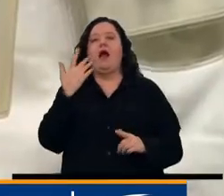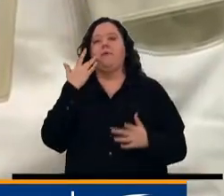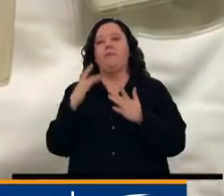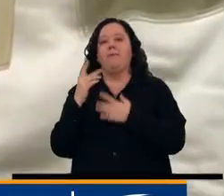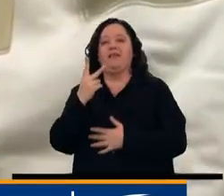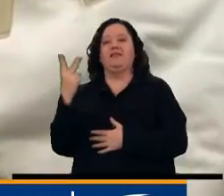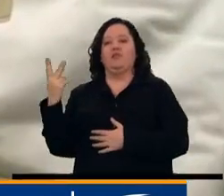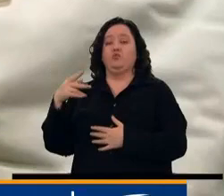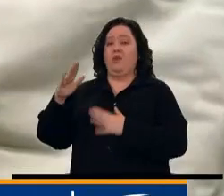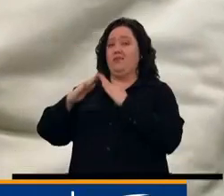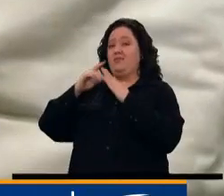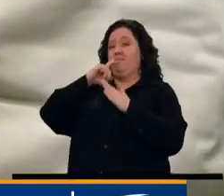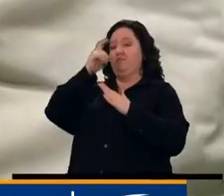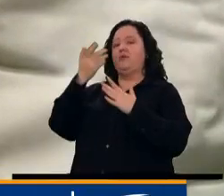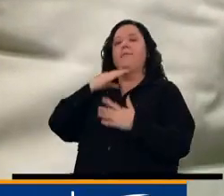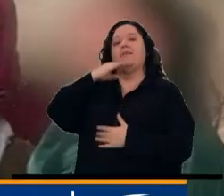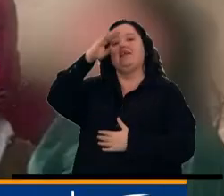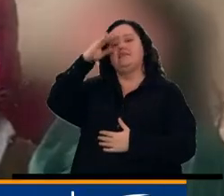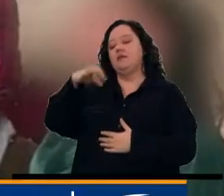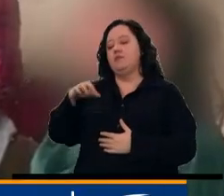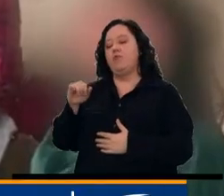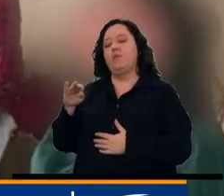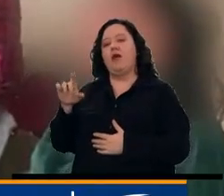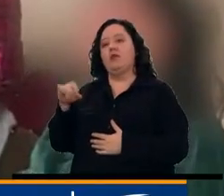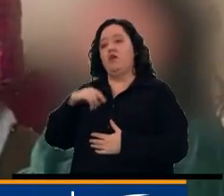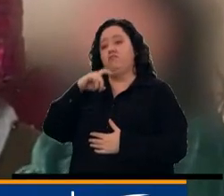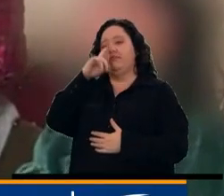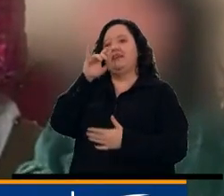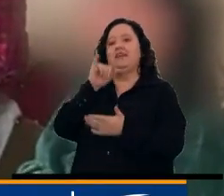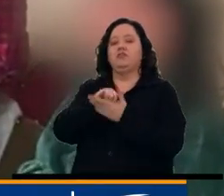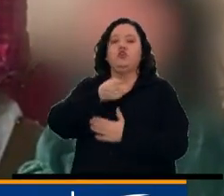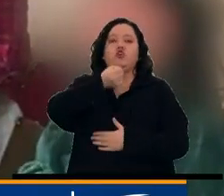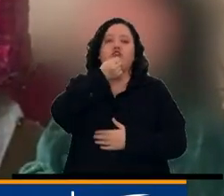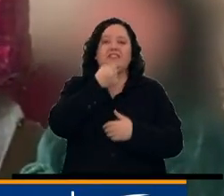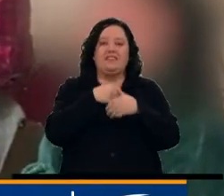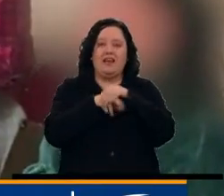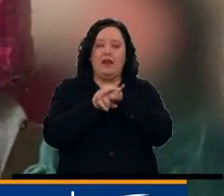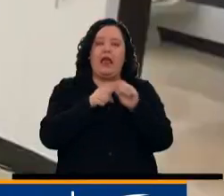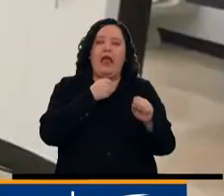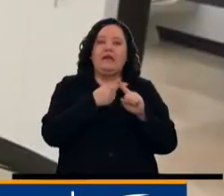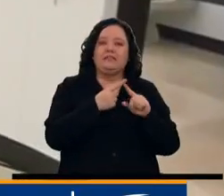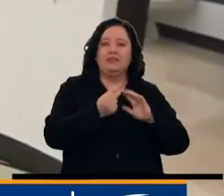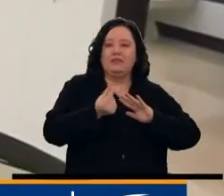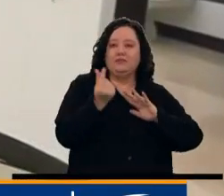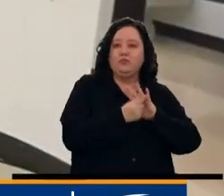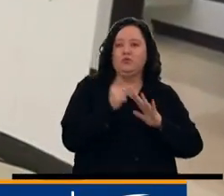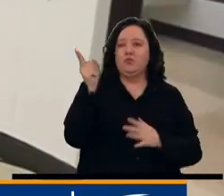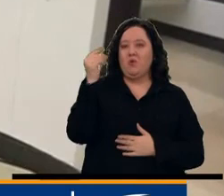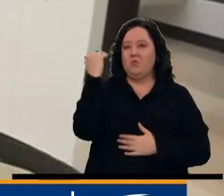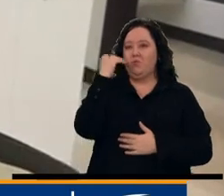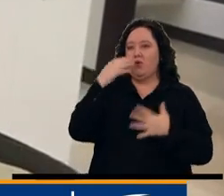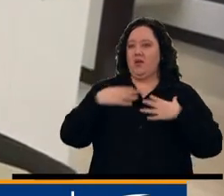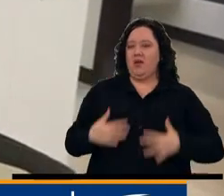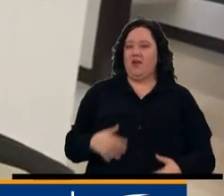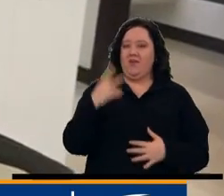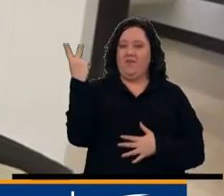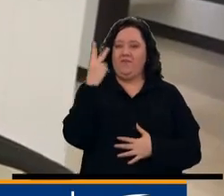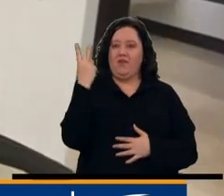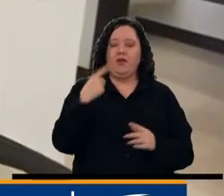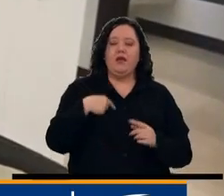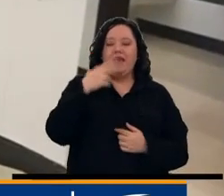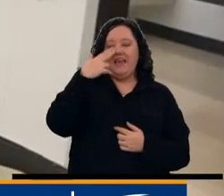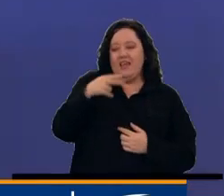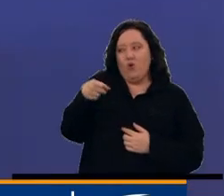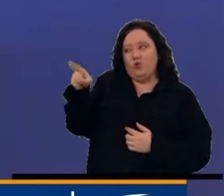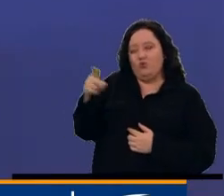lujosa casa en el poblado de Medellín. Noticias Caracol conoció que una de sus exesposas, esta mujer de pijama verde y madre de uno de